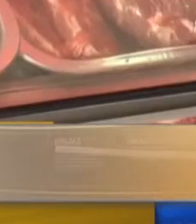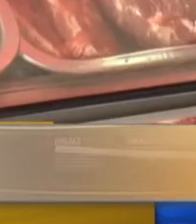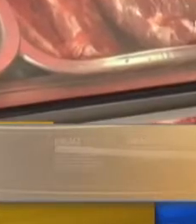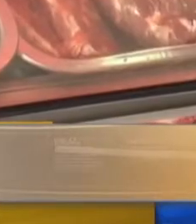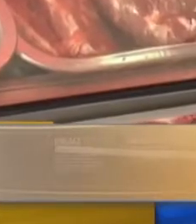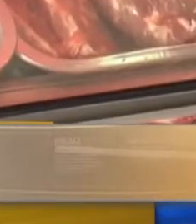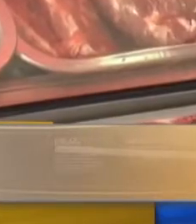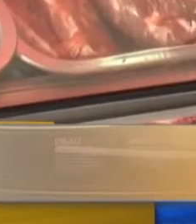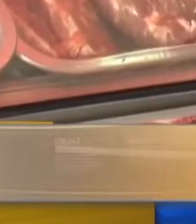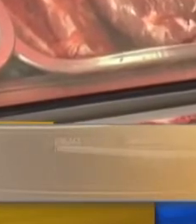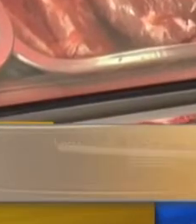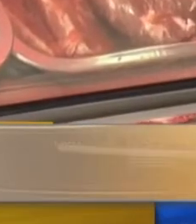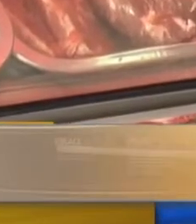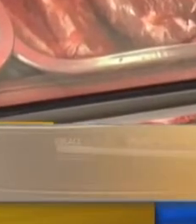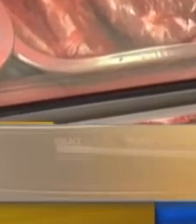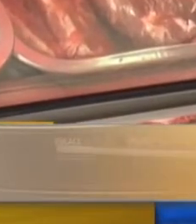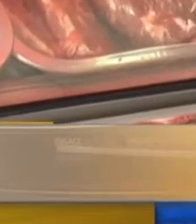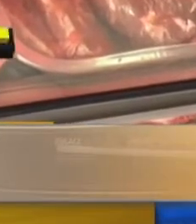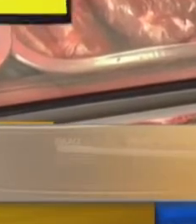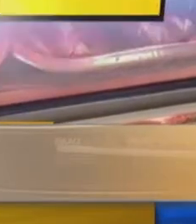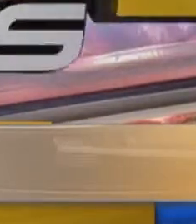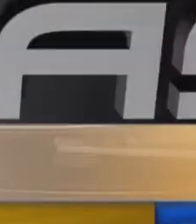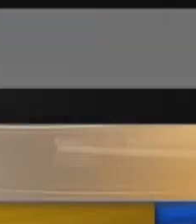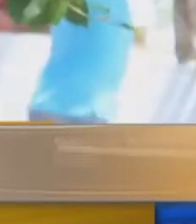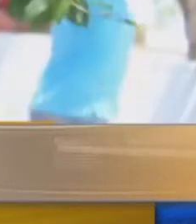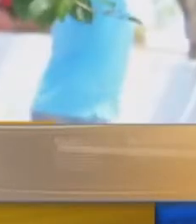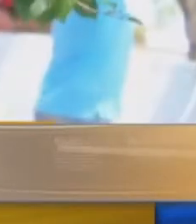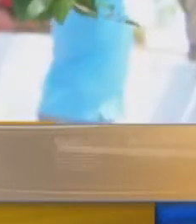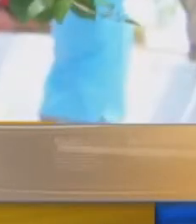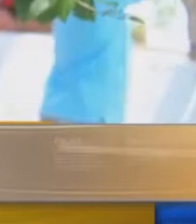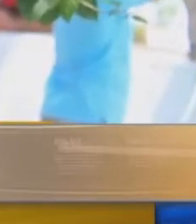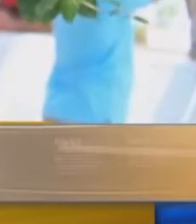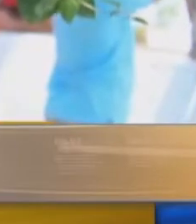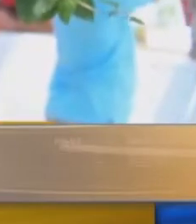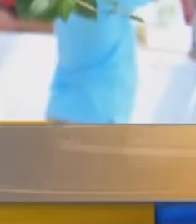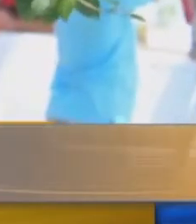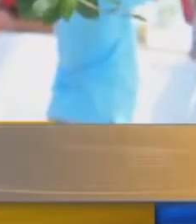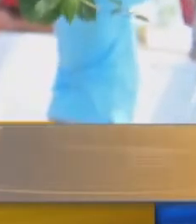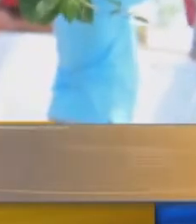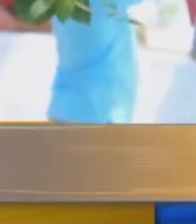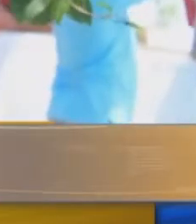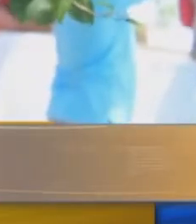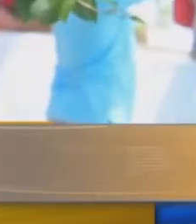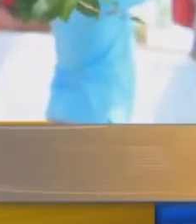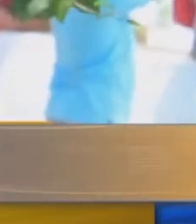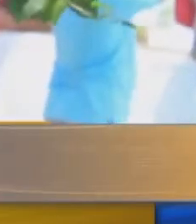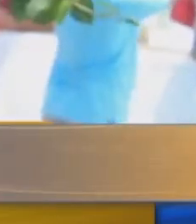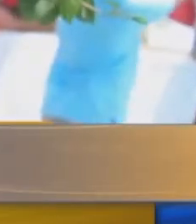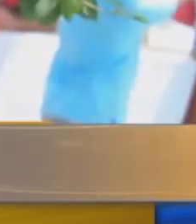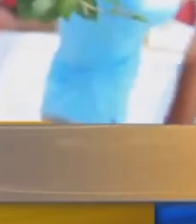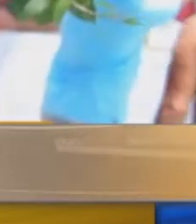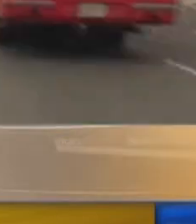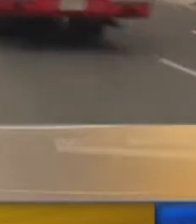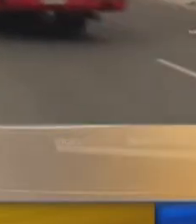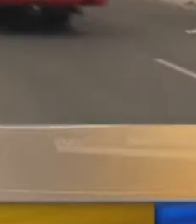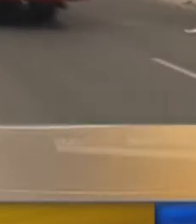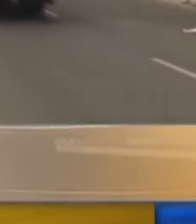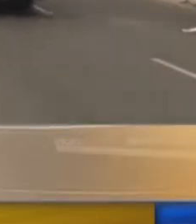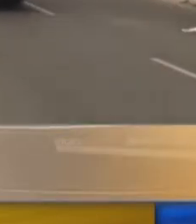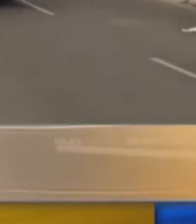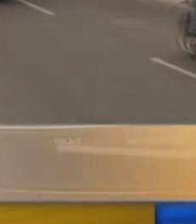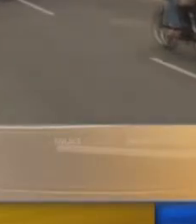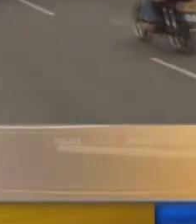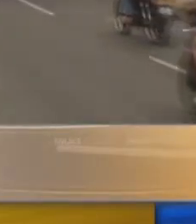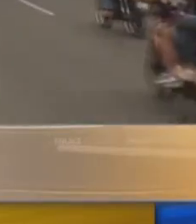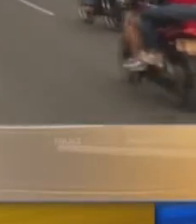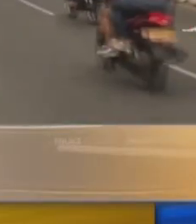ciudad es óptima. Descartan presencia de enfermedades en la carne. Policía Nacional recordó que en las próximas semanas iniciará el cobro de multas a quienes